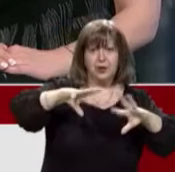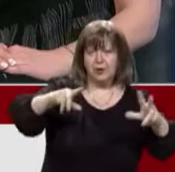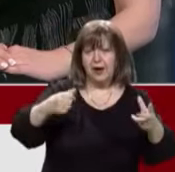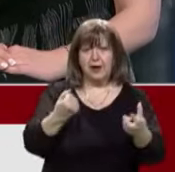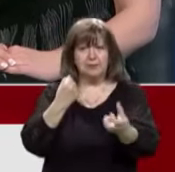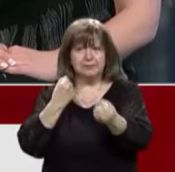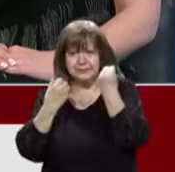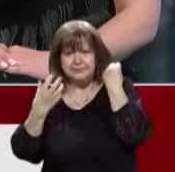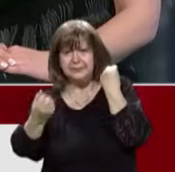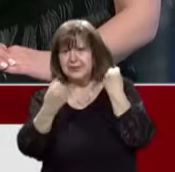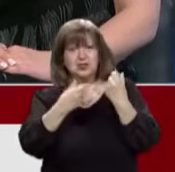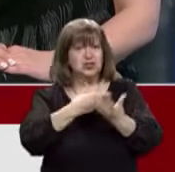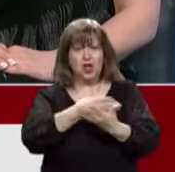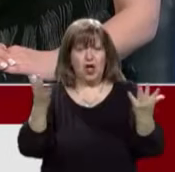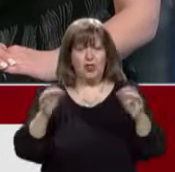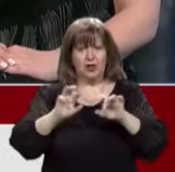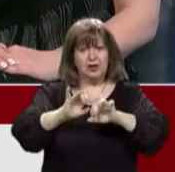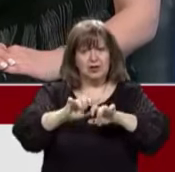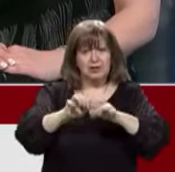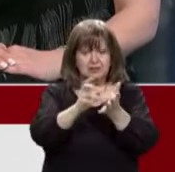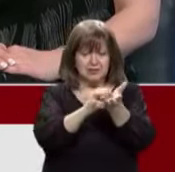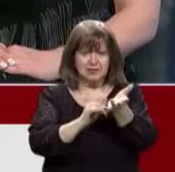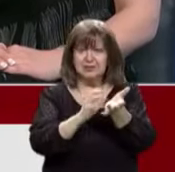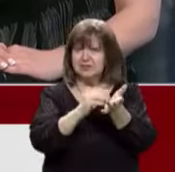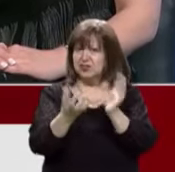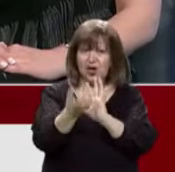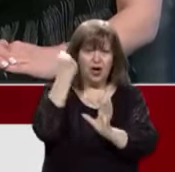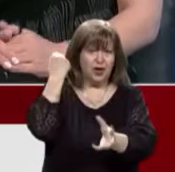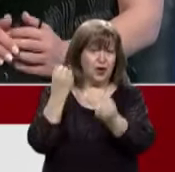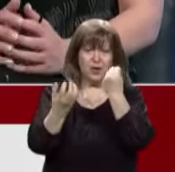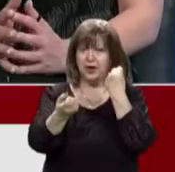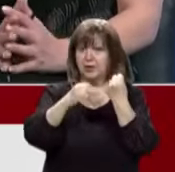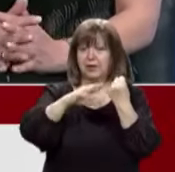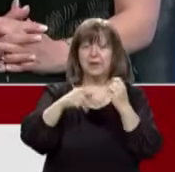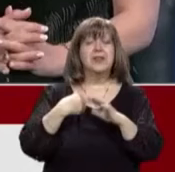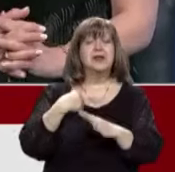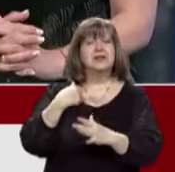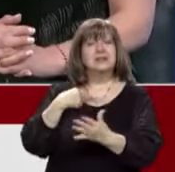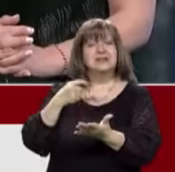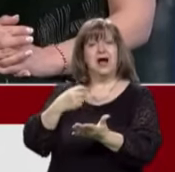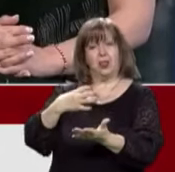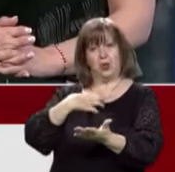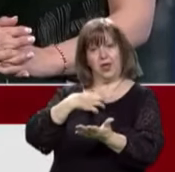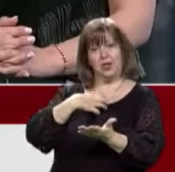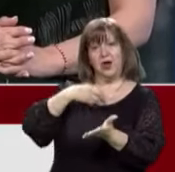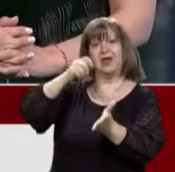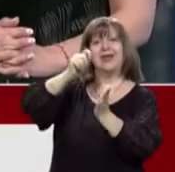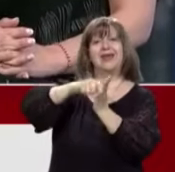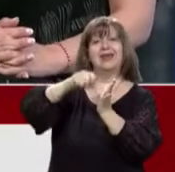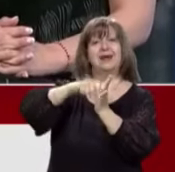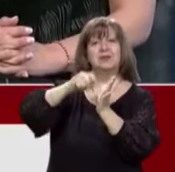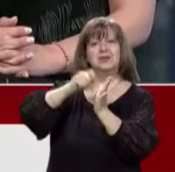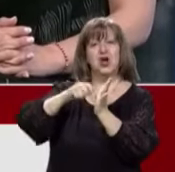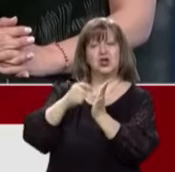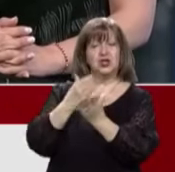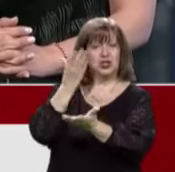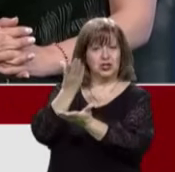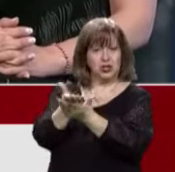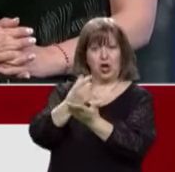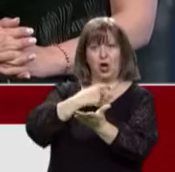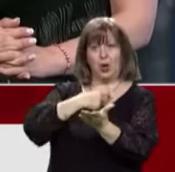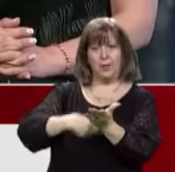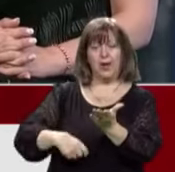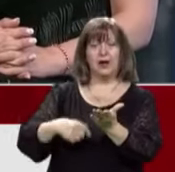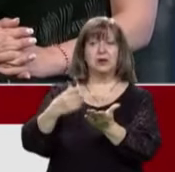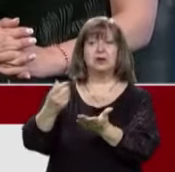kilos de carne. Se ha inscripto en este programa nacional que recordarán, de ayuda para las personas que fueron, para los comerciantes saqueados, que era de